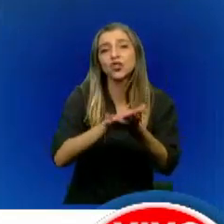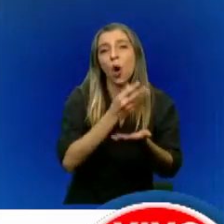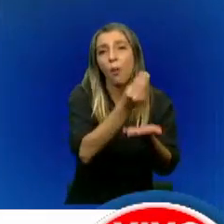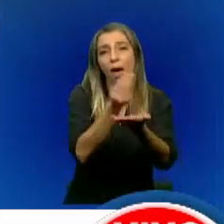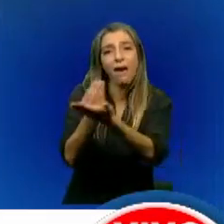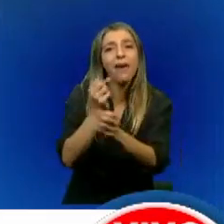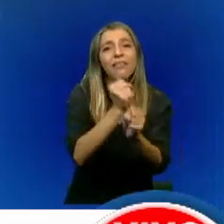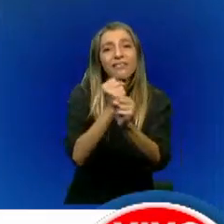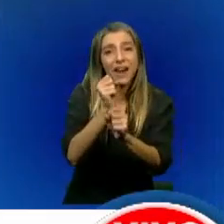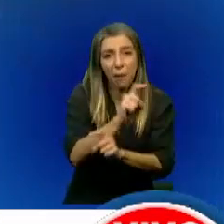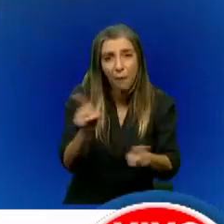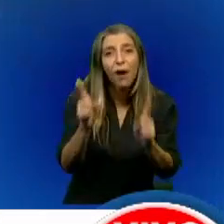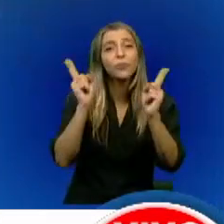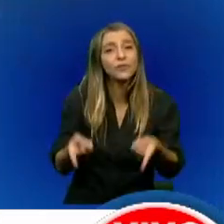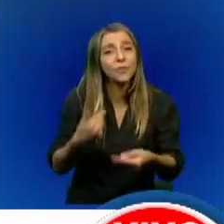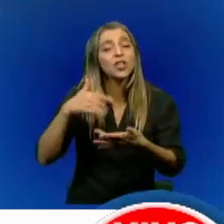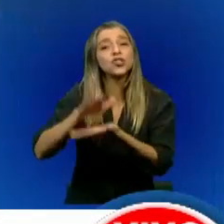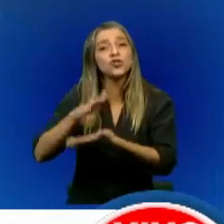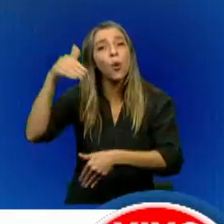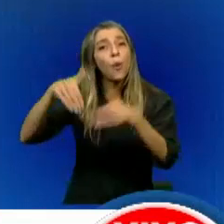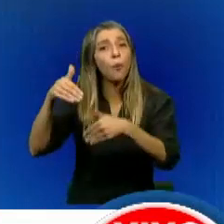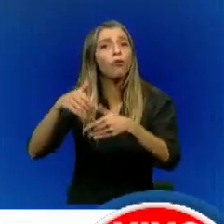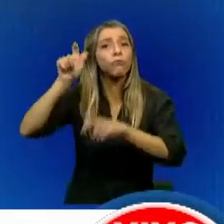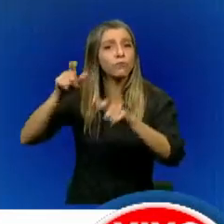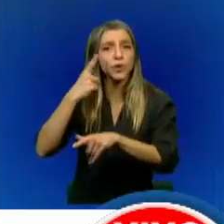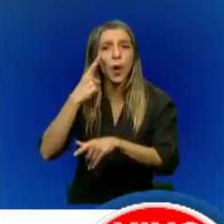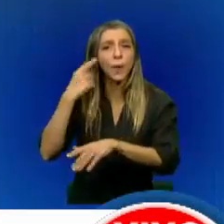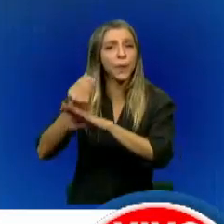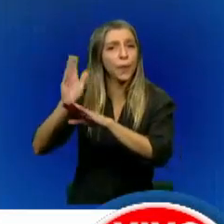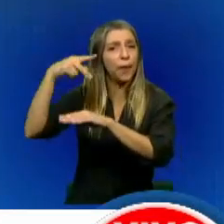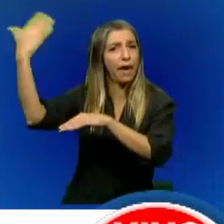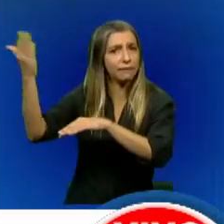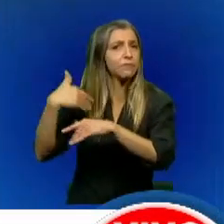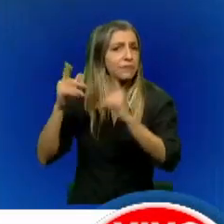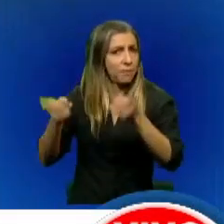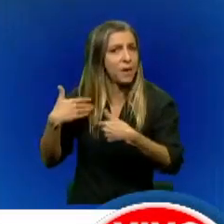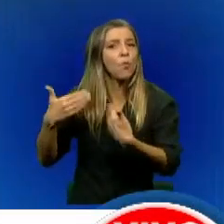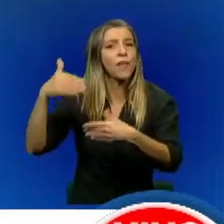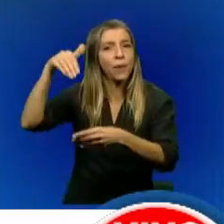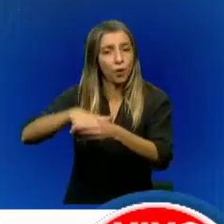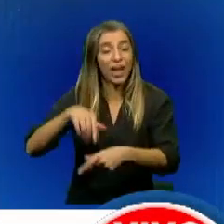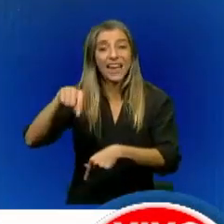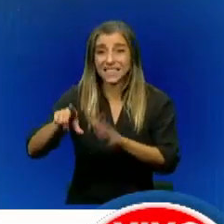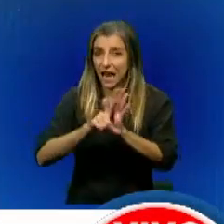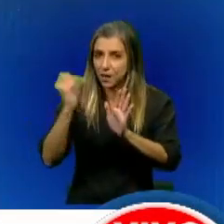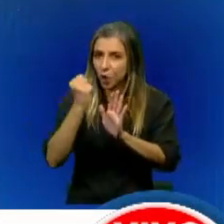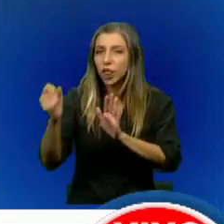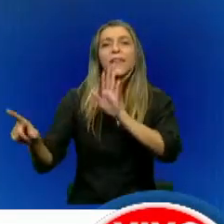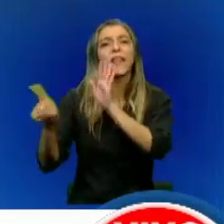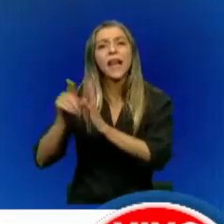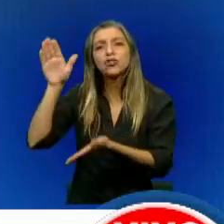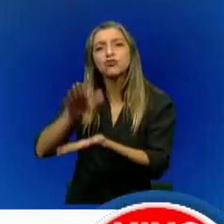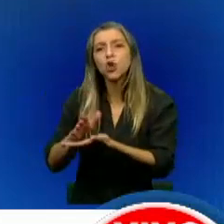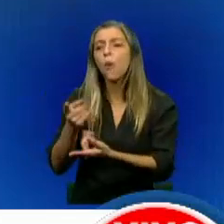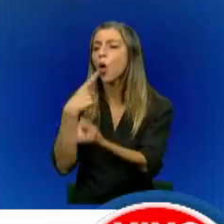del voto de los argentinos residentes en el exterior. Y también la ley de iniciativa popular, de consulta